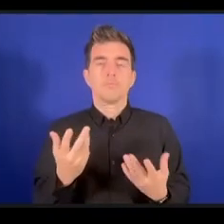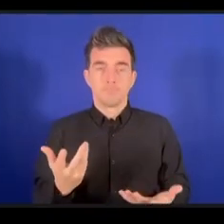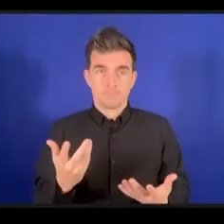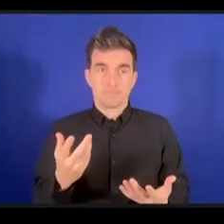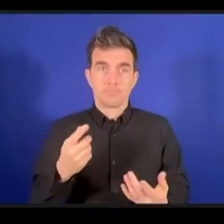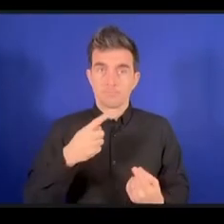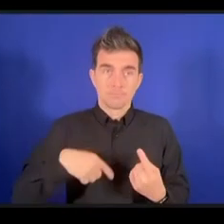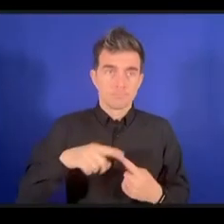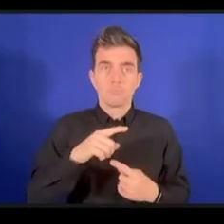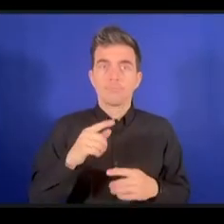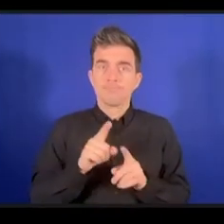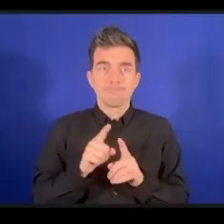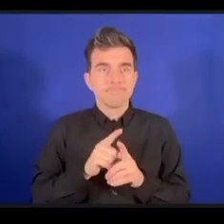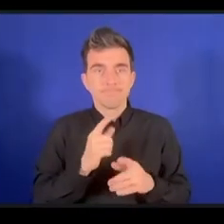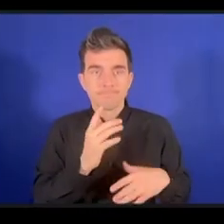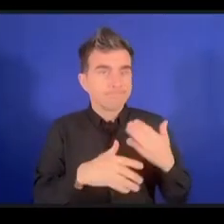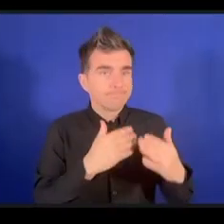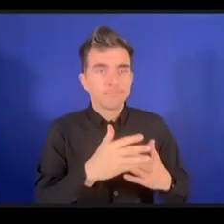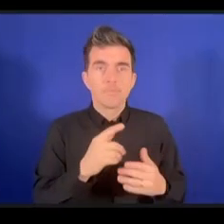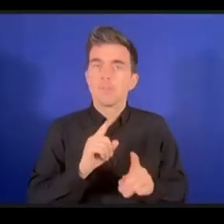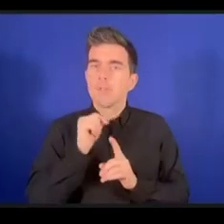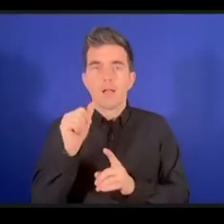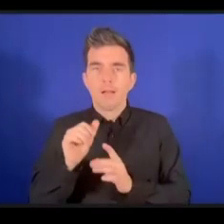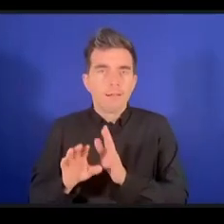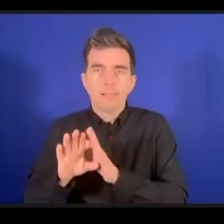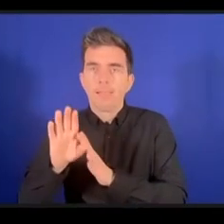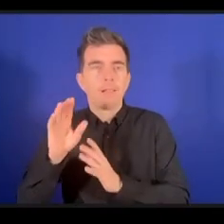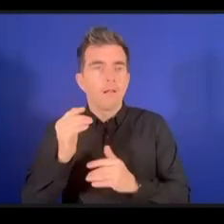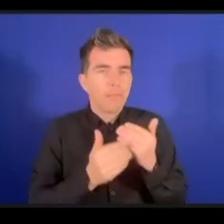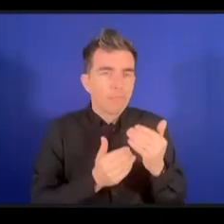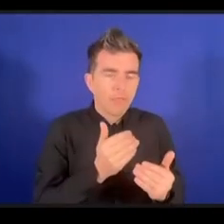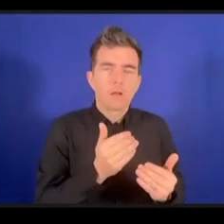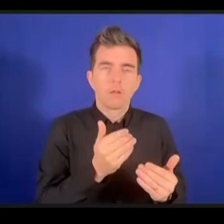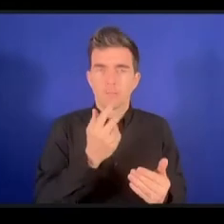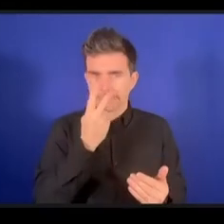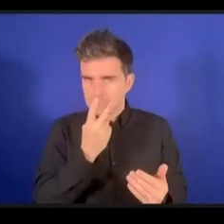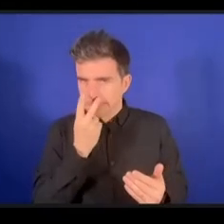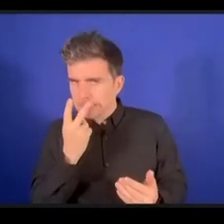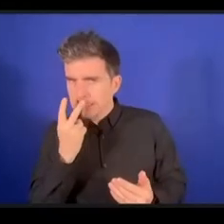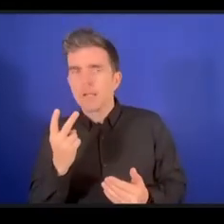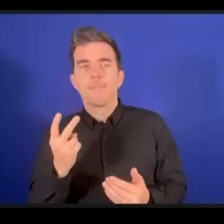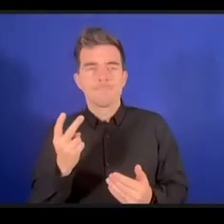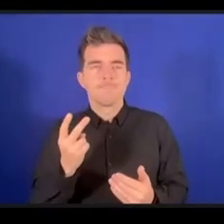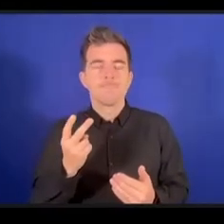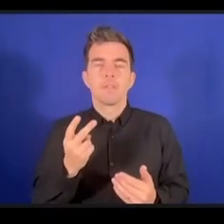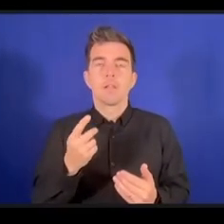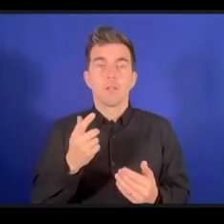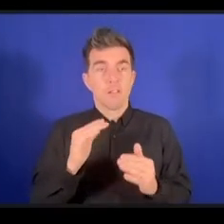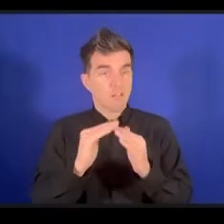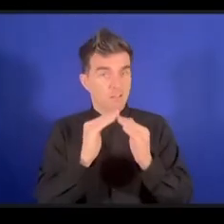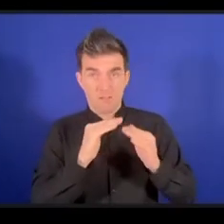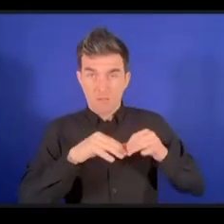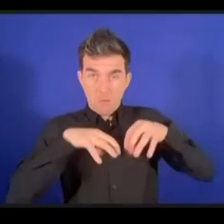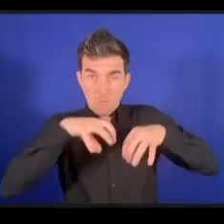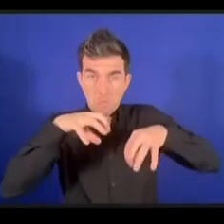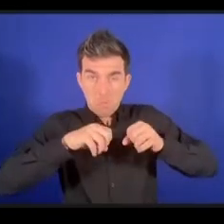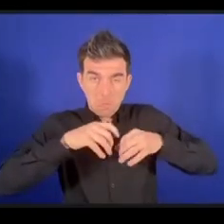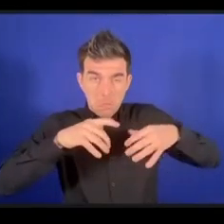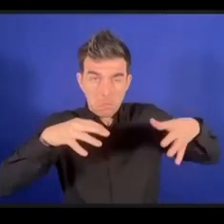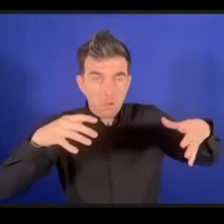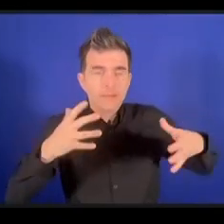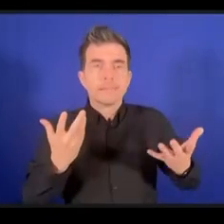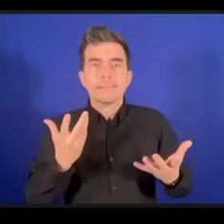capacidades hay que abordar todas estos temas los temas de Salud